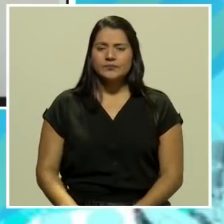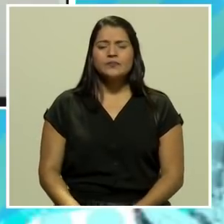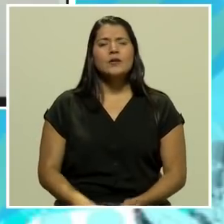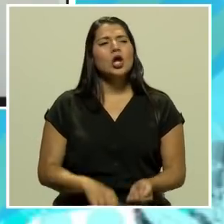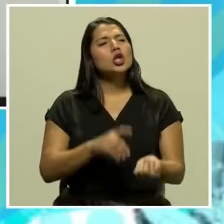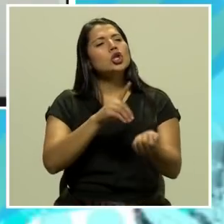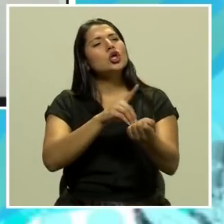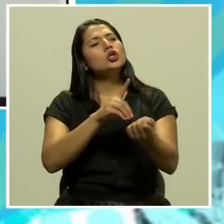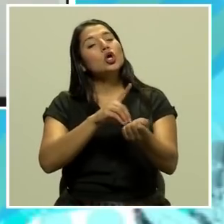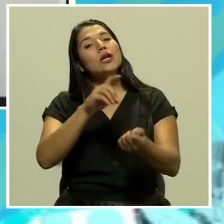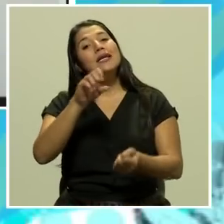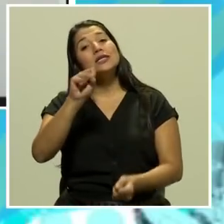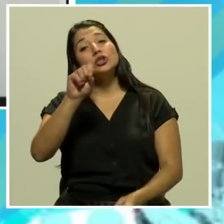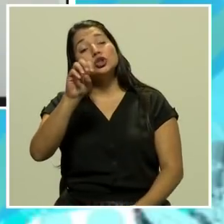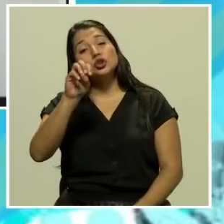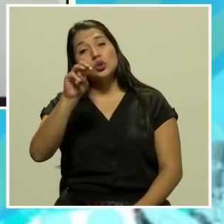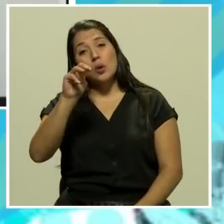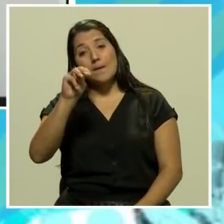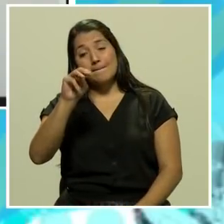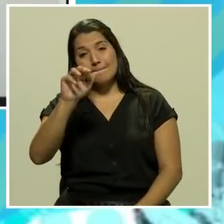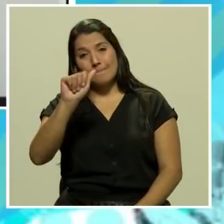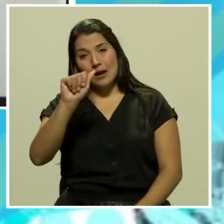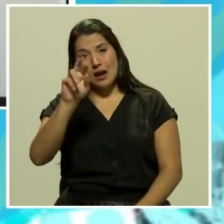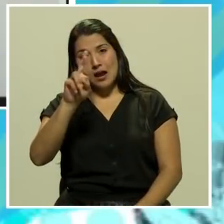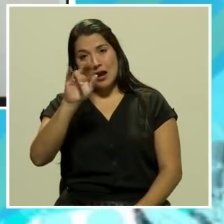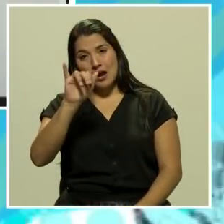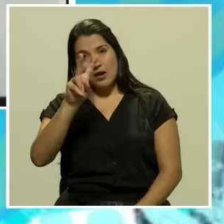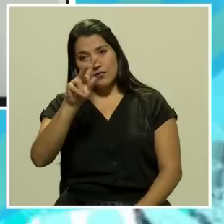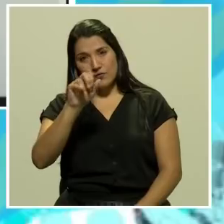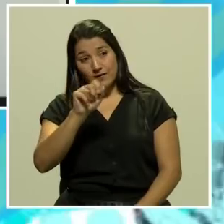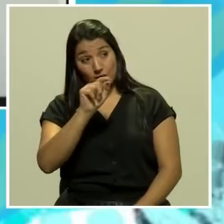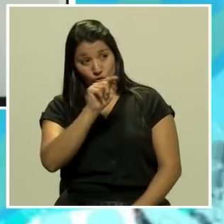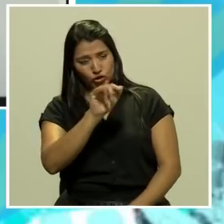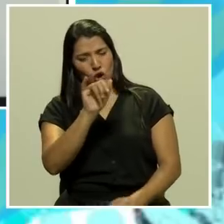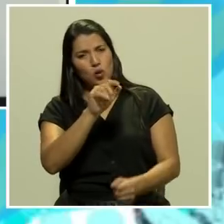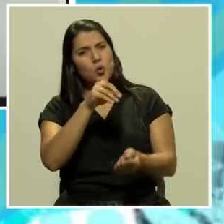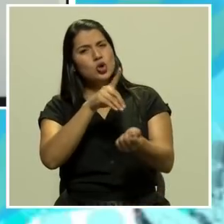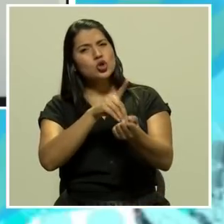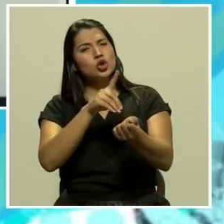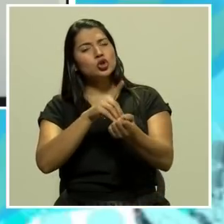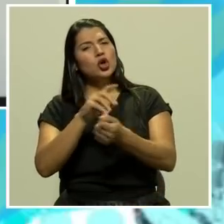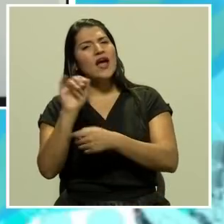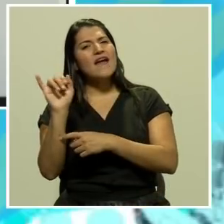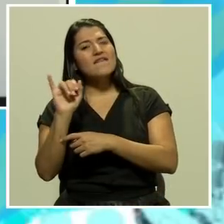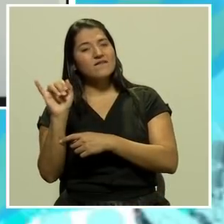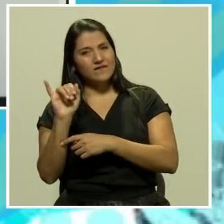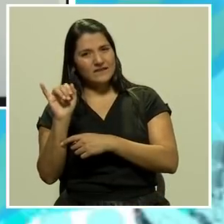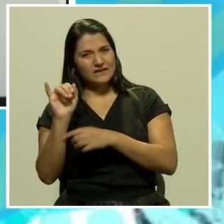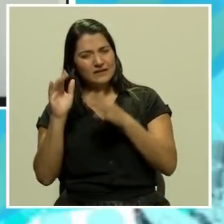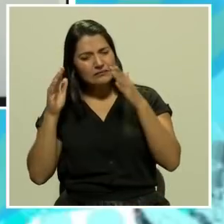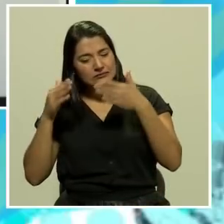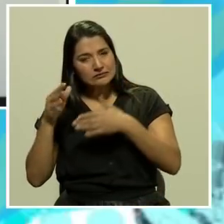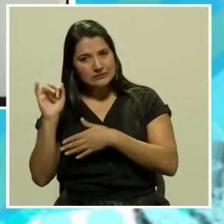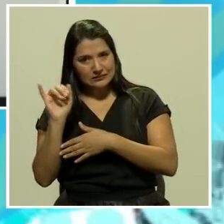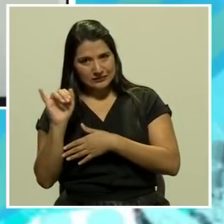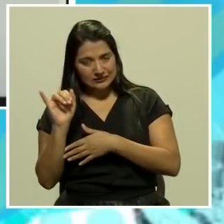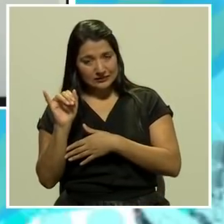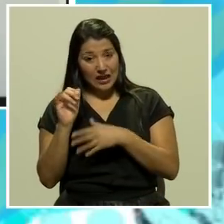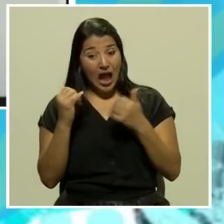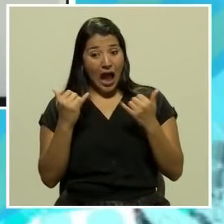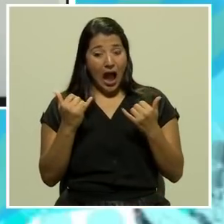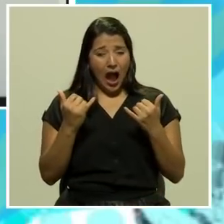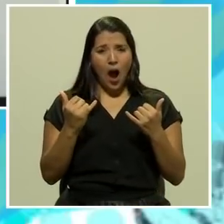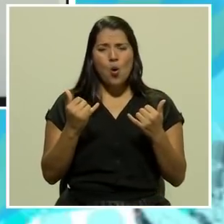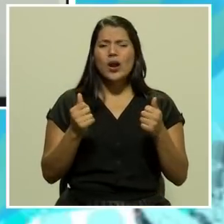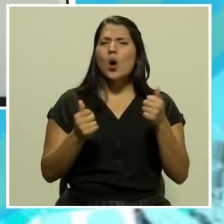Doctora Somarribas, como infectóloga, ¿en qué etapa de la pandemia está hoy Nicaragua? ¿Es evidente